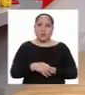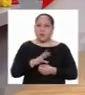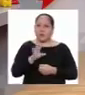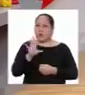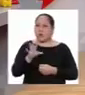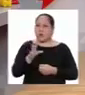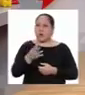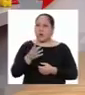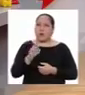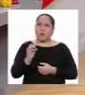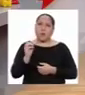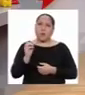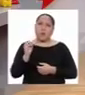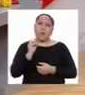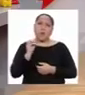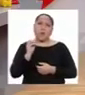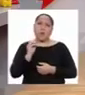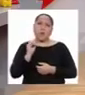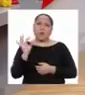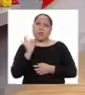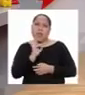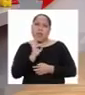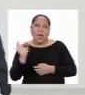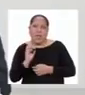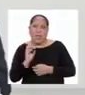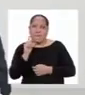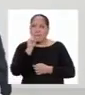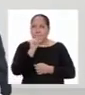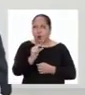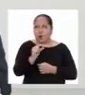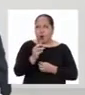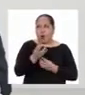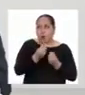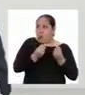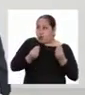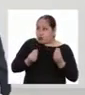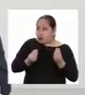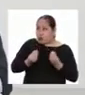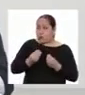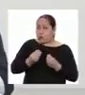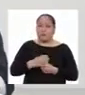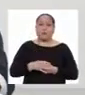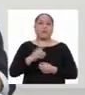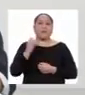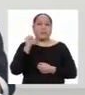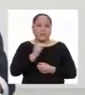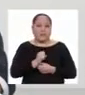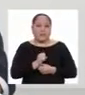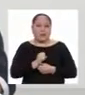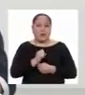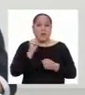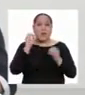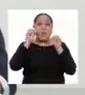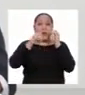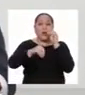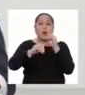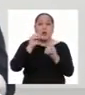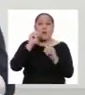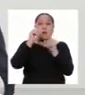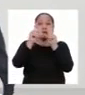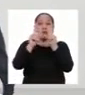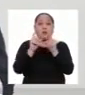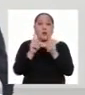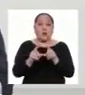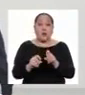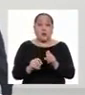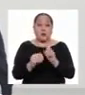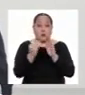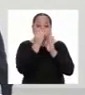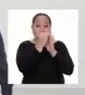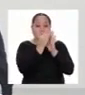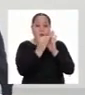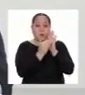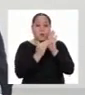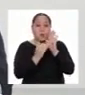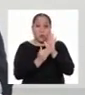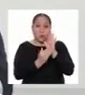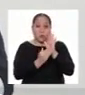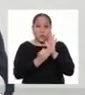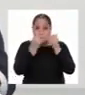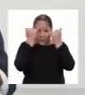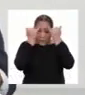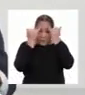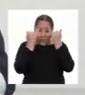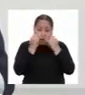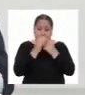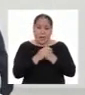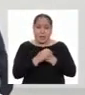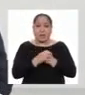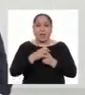opciones como nada, poco o bastante. Correcto. Cuando planteamos preguntas con la escala de percepción,